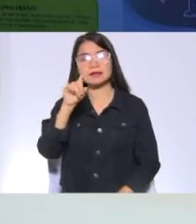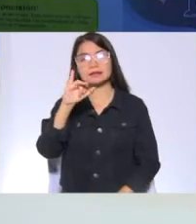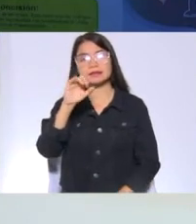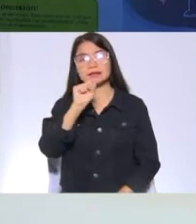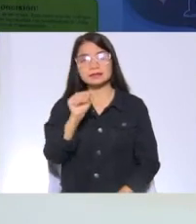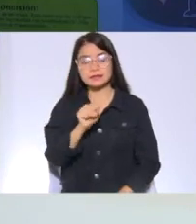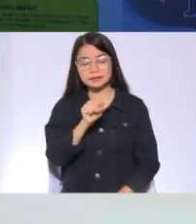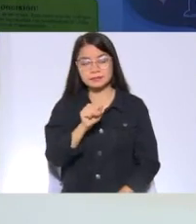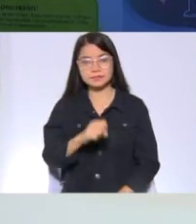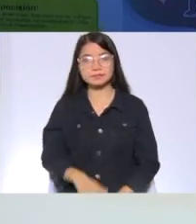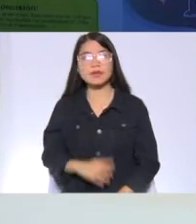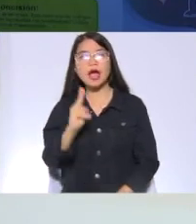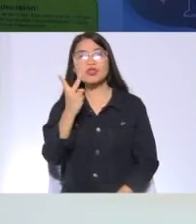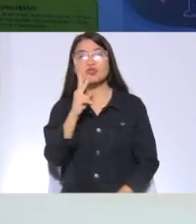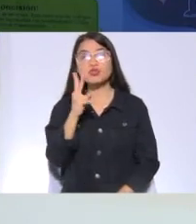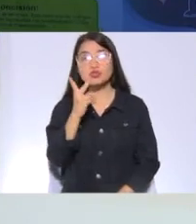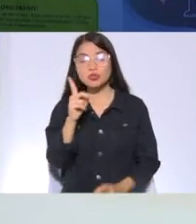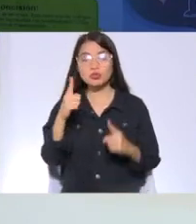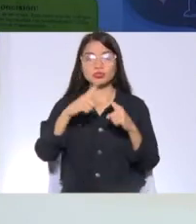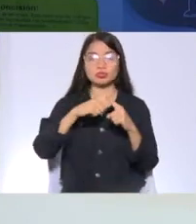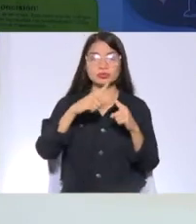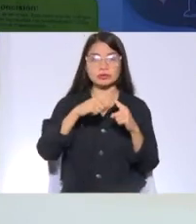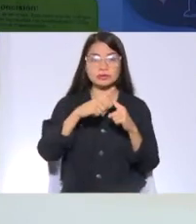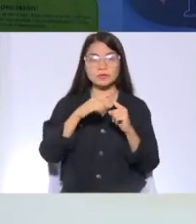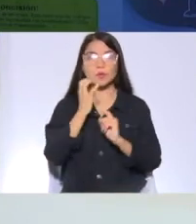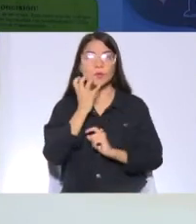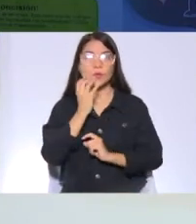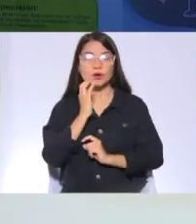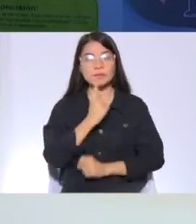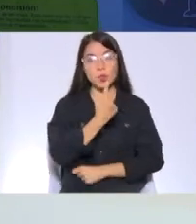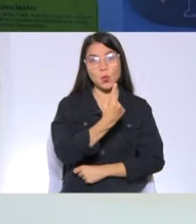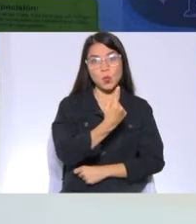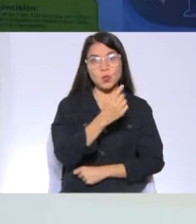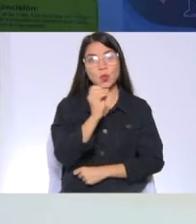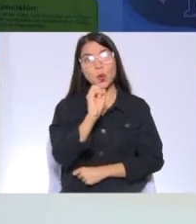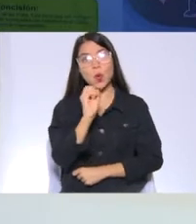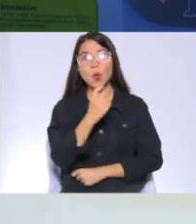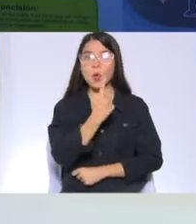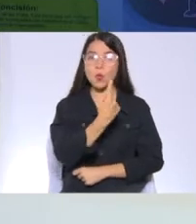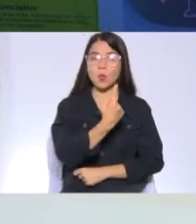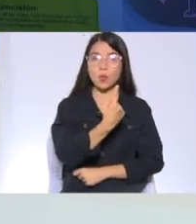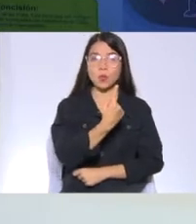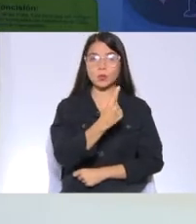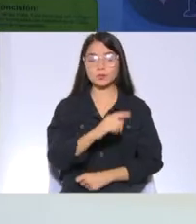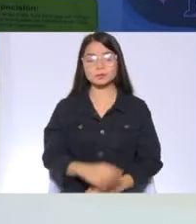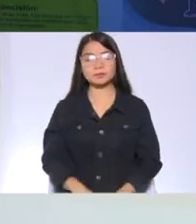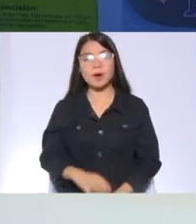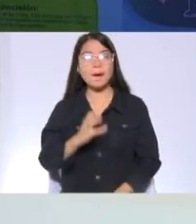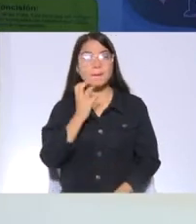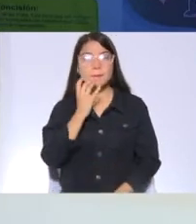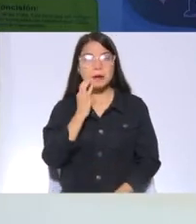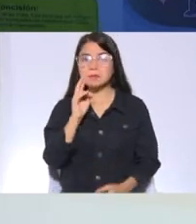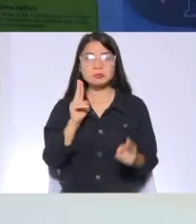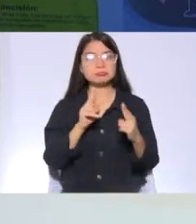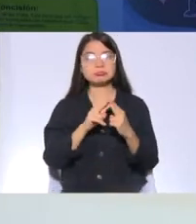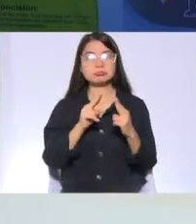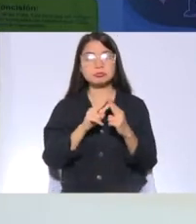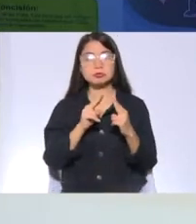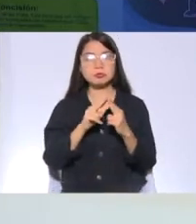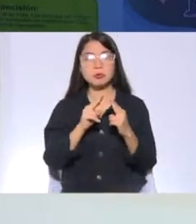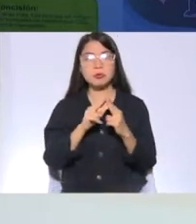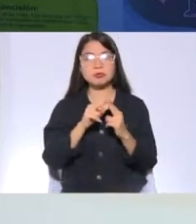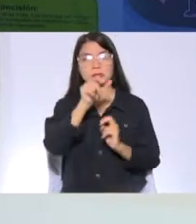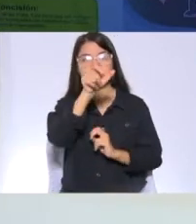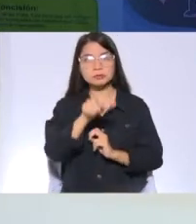Los indefinidos tenemos, por ejemplo, un o una, cuando ese referente al que estamos hablando no lo conocemos. Y tenemos los artículos